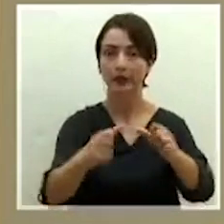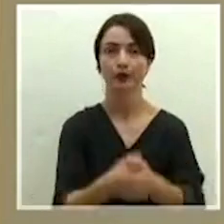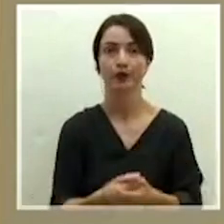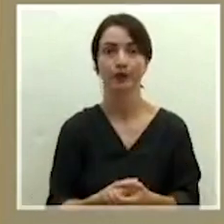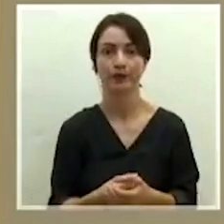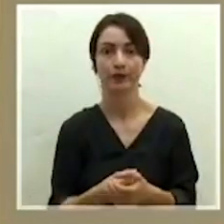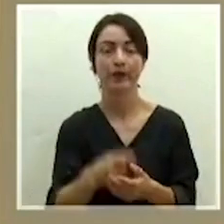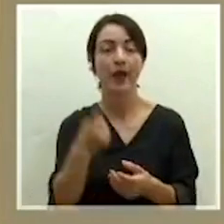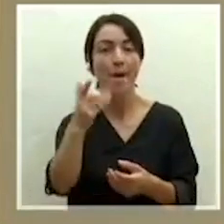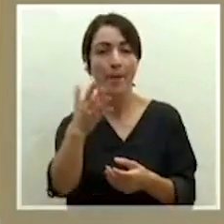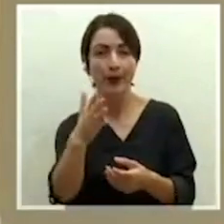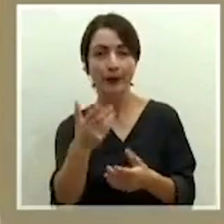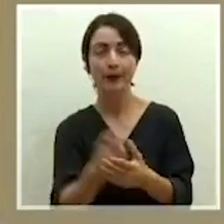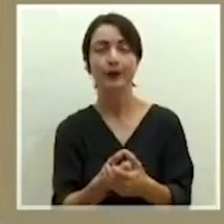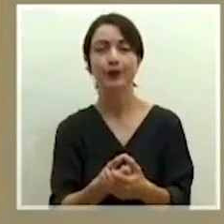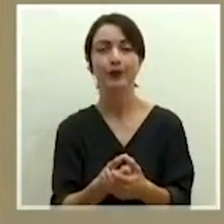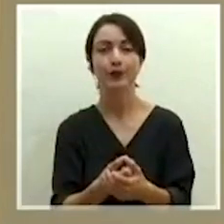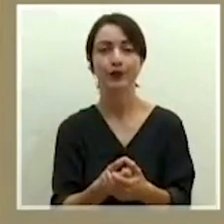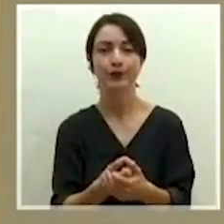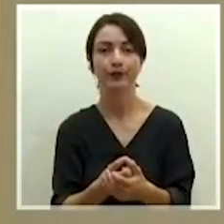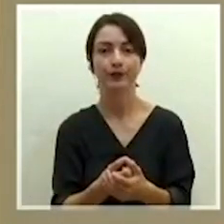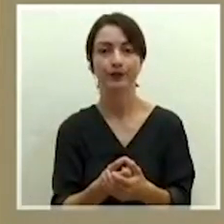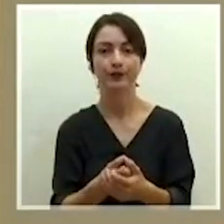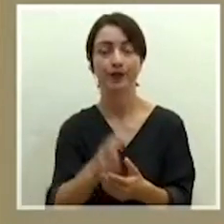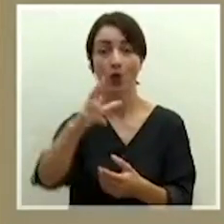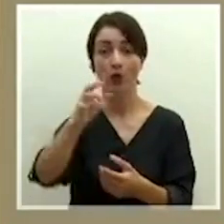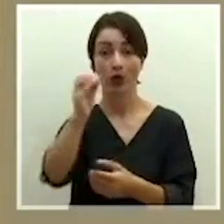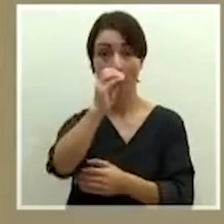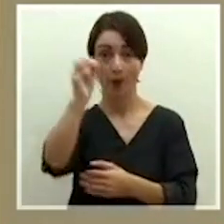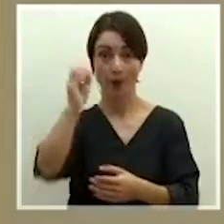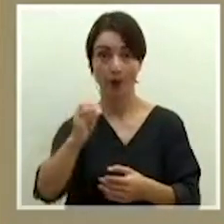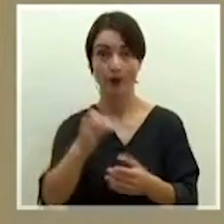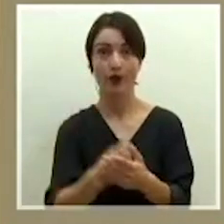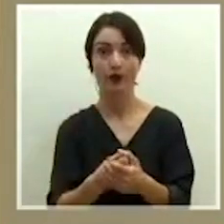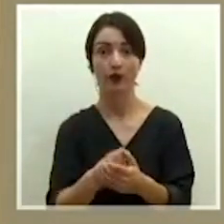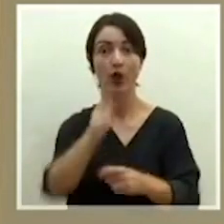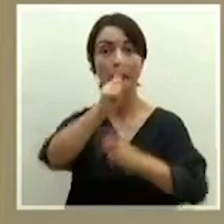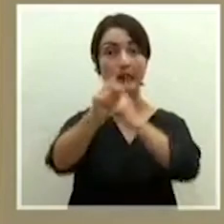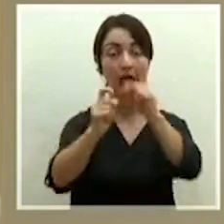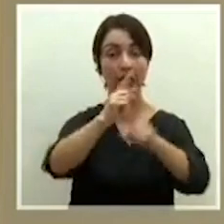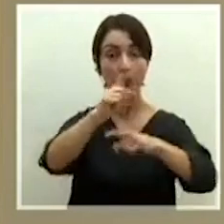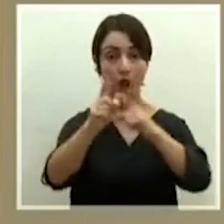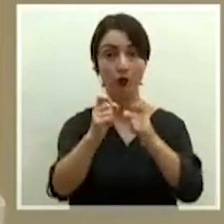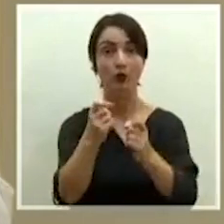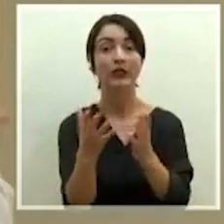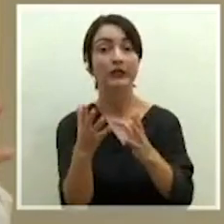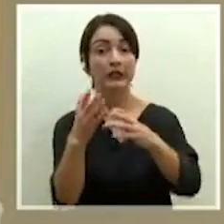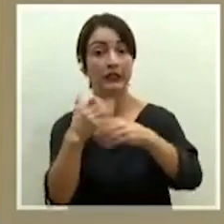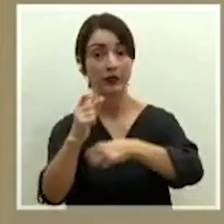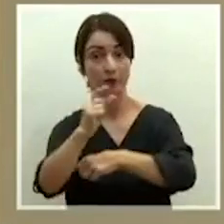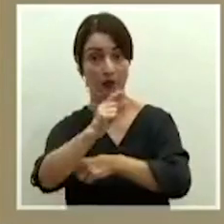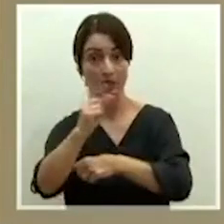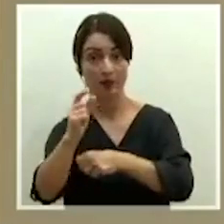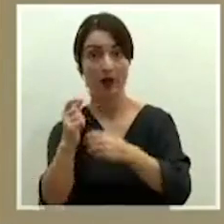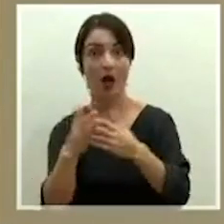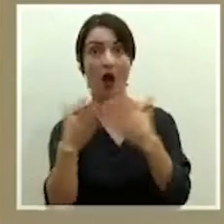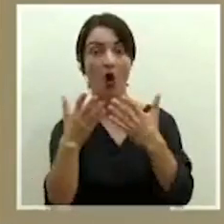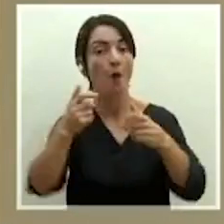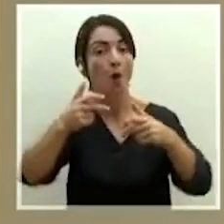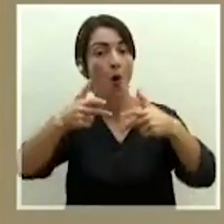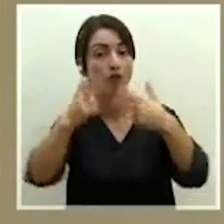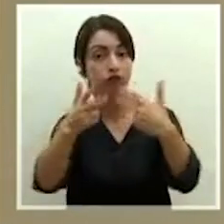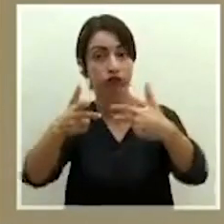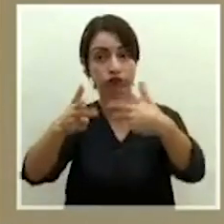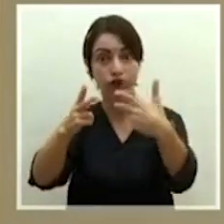En promedio se están sacando más o menos el 30% de las consultas que hacemos por semana vía una